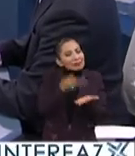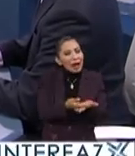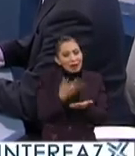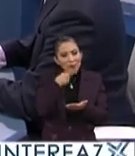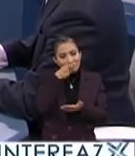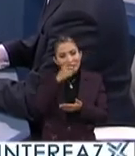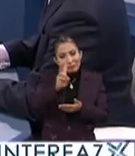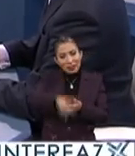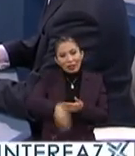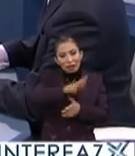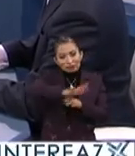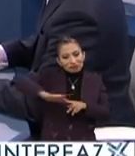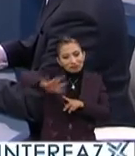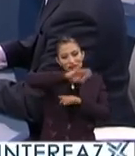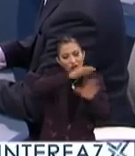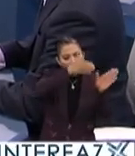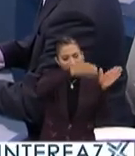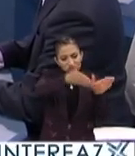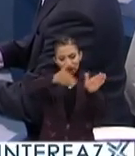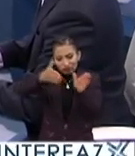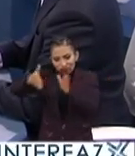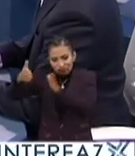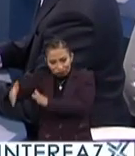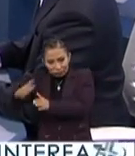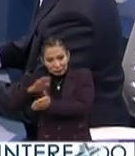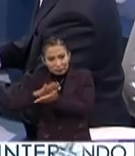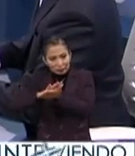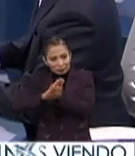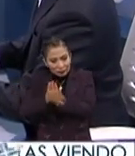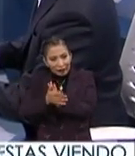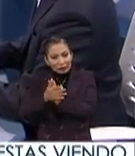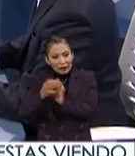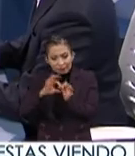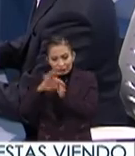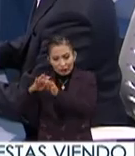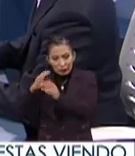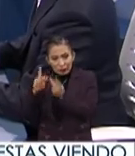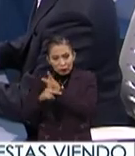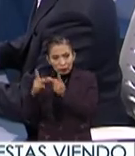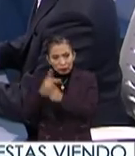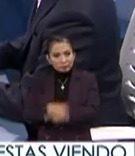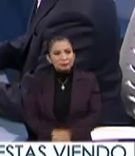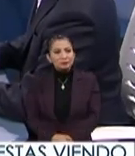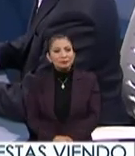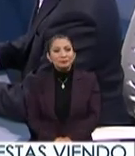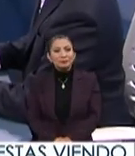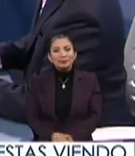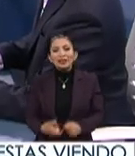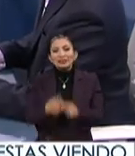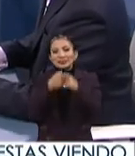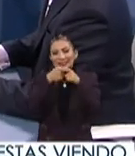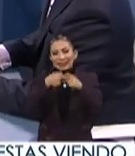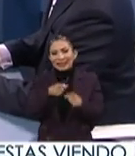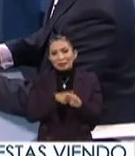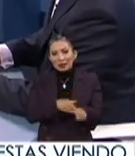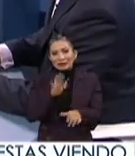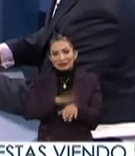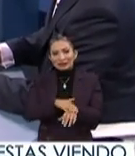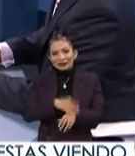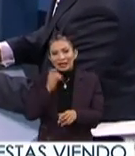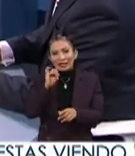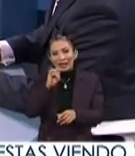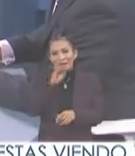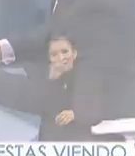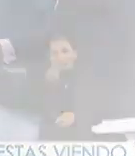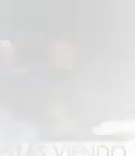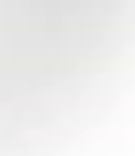como bien nos dice, abarca todo este proceso y todo este cadena de producción. ¿Cómo no? Hacemos una pausa y seguimos con más. Esto es